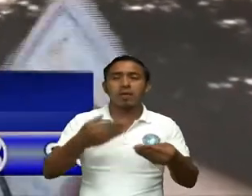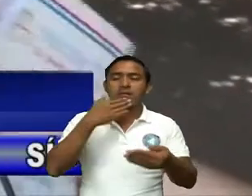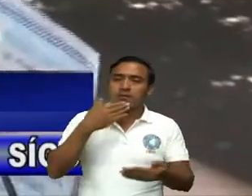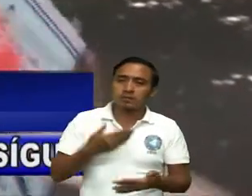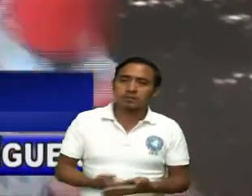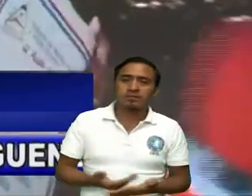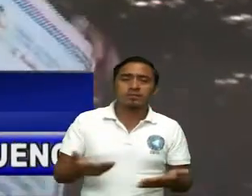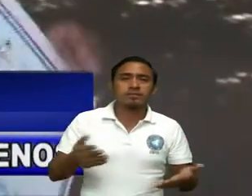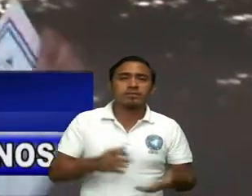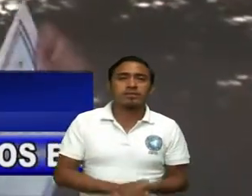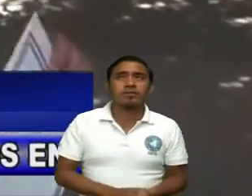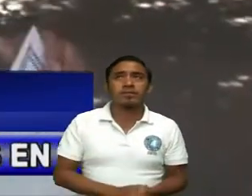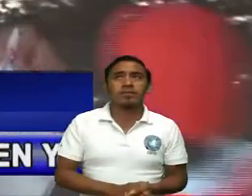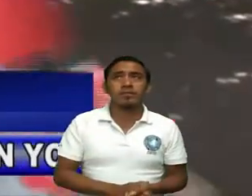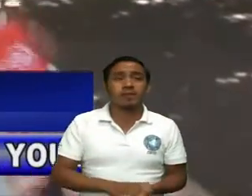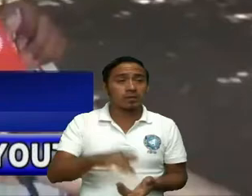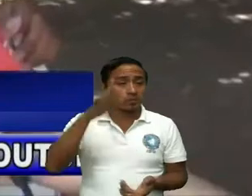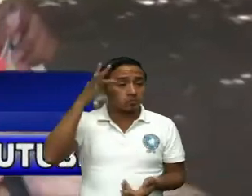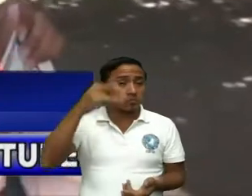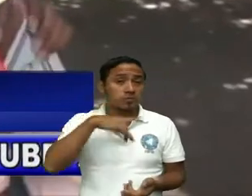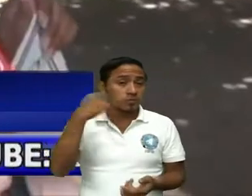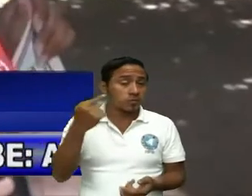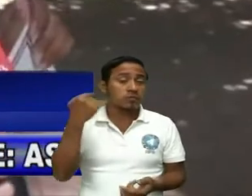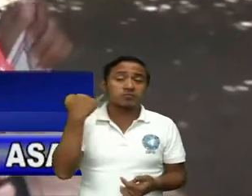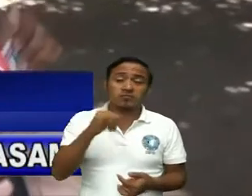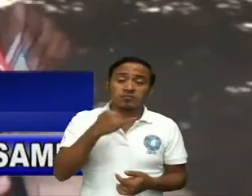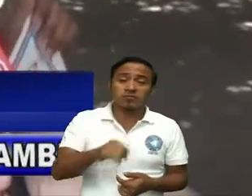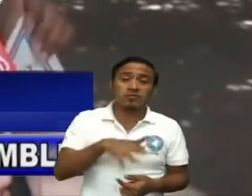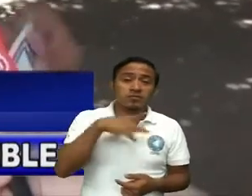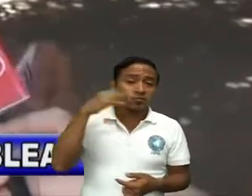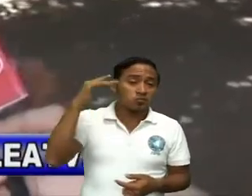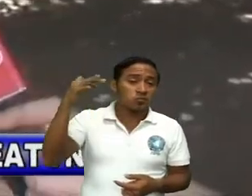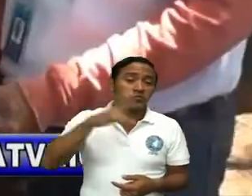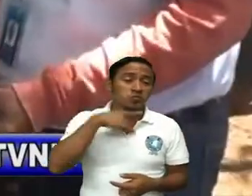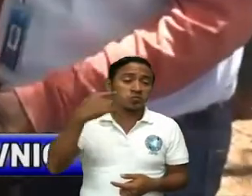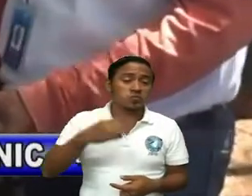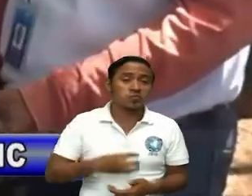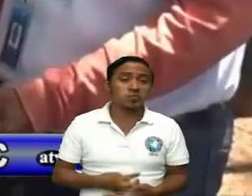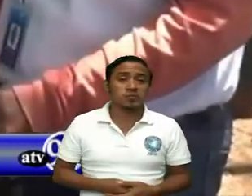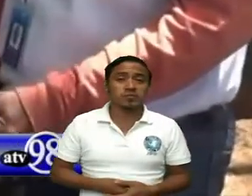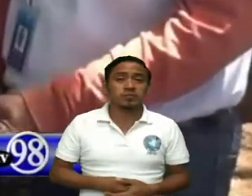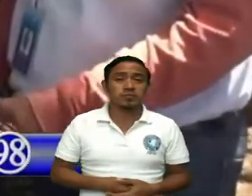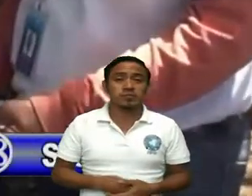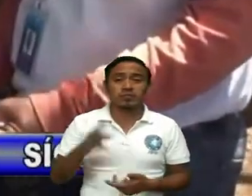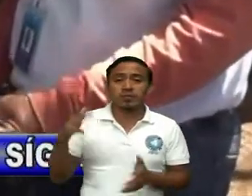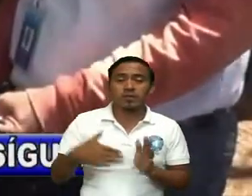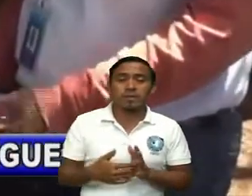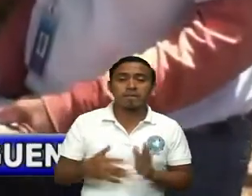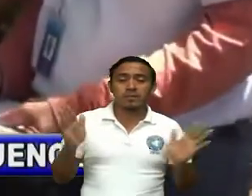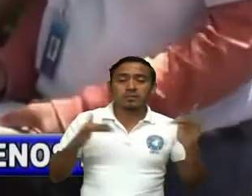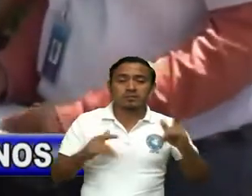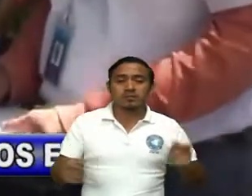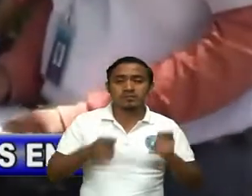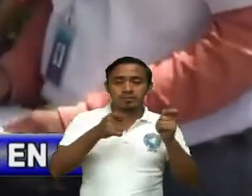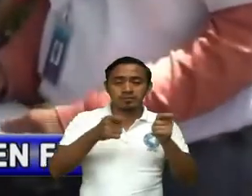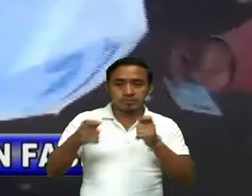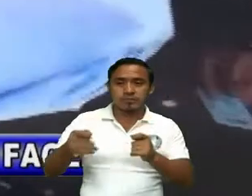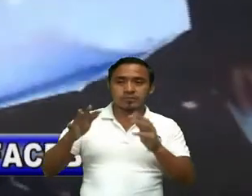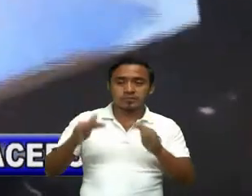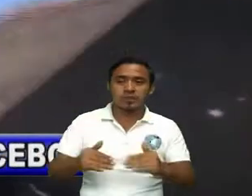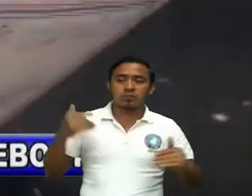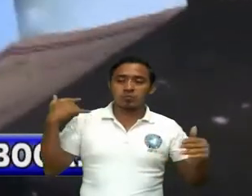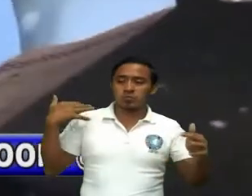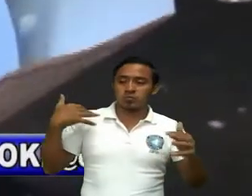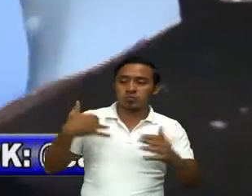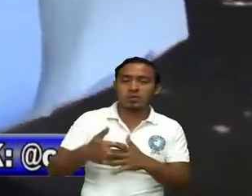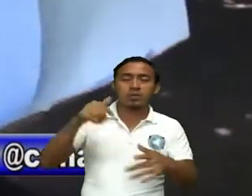por eso. Un sueño hecho realidad. Así es, un sueño hecho realidad. 3.000 títulos de propiedad se han entregado hasta el